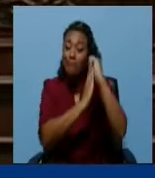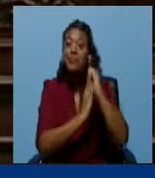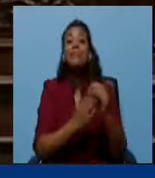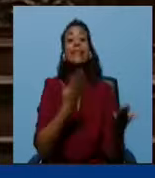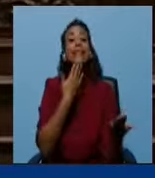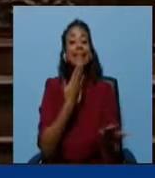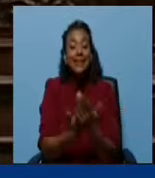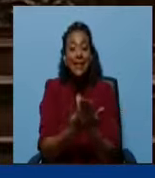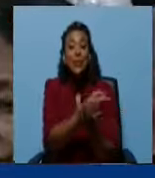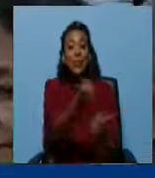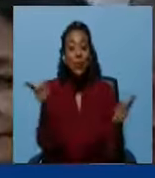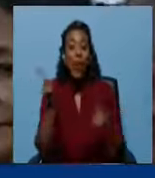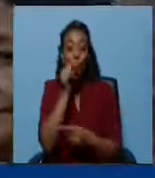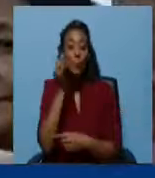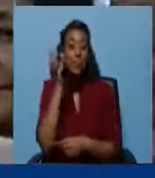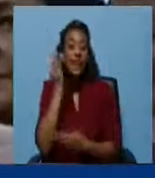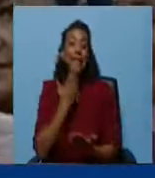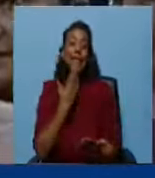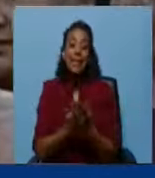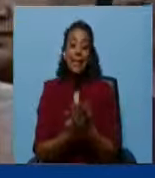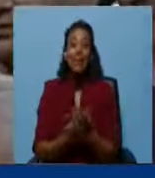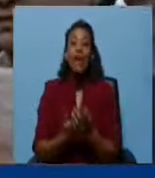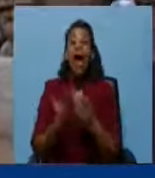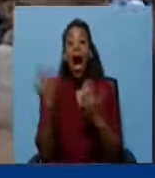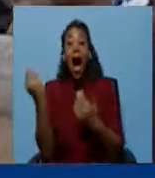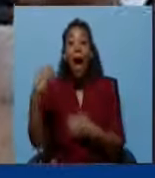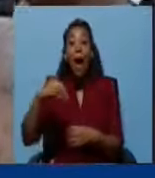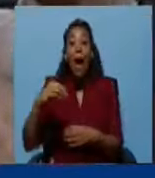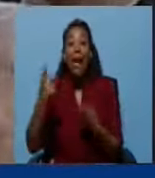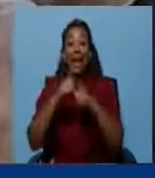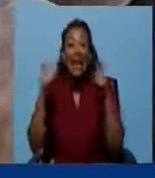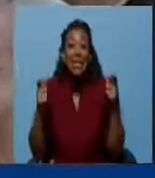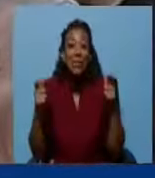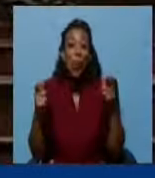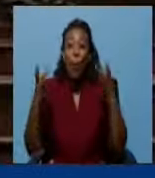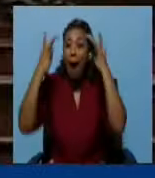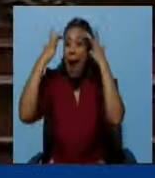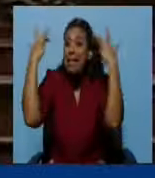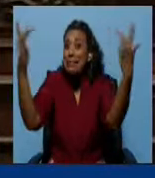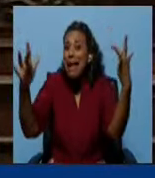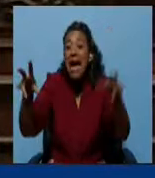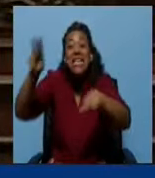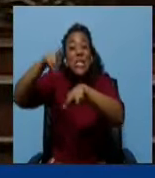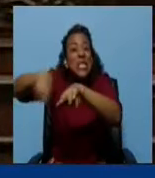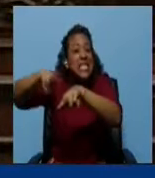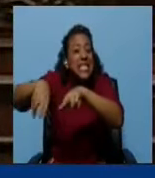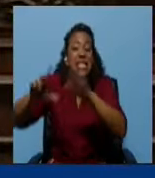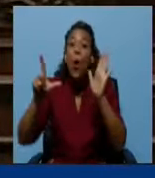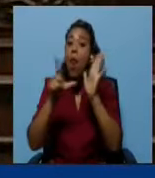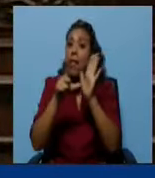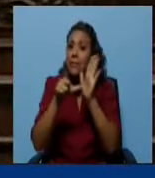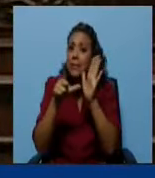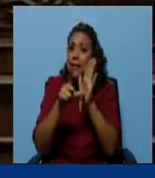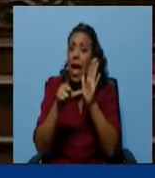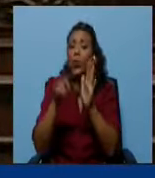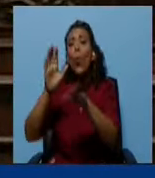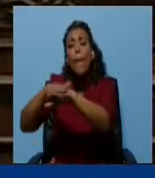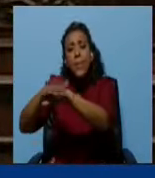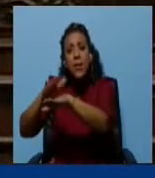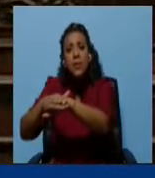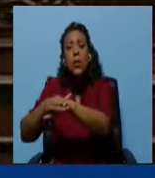Gracias, muchacha, muchacho. Y de la generación genial de los liceos, yo le